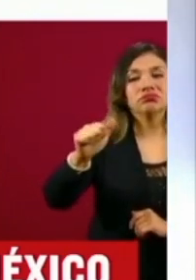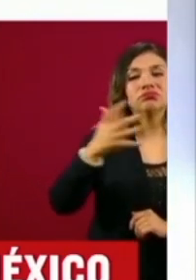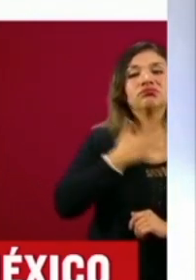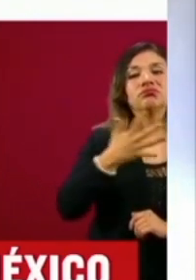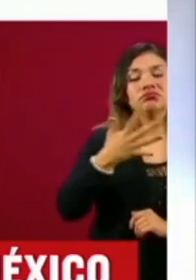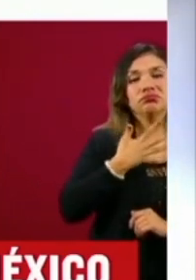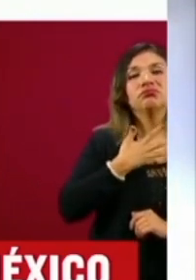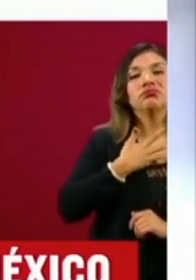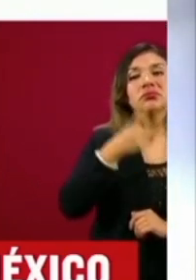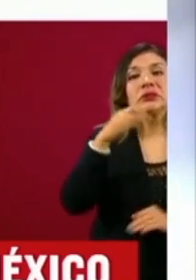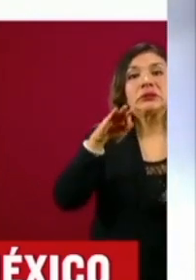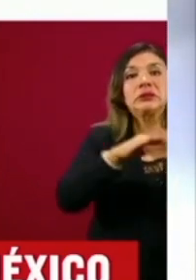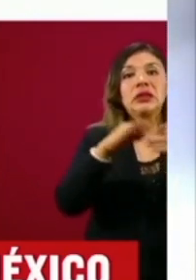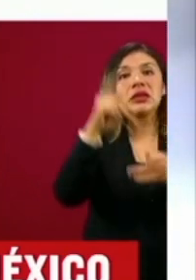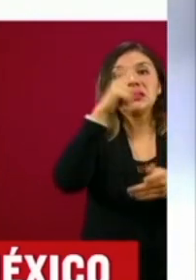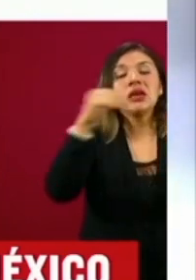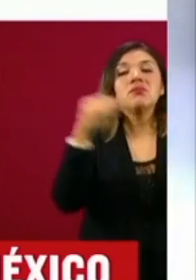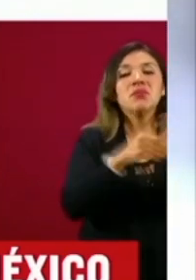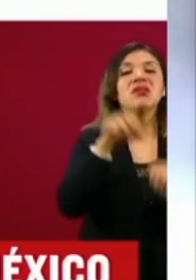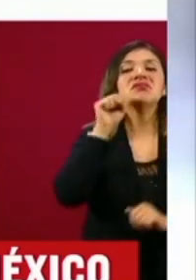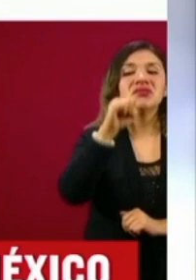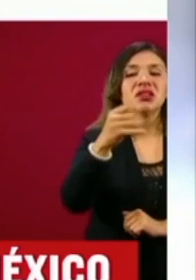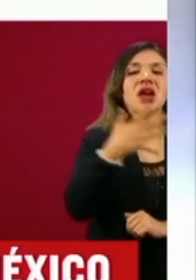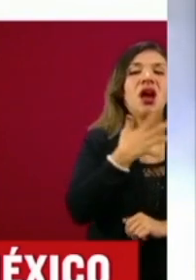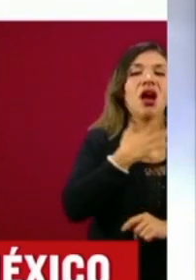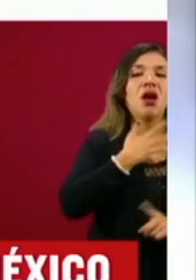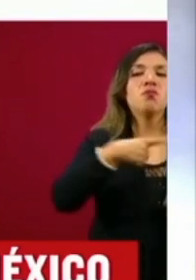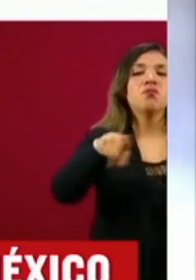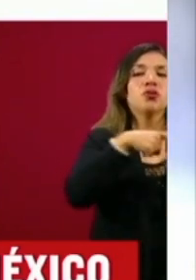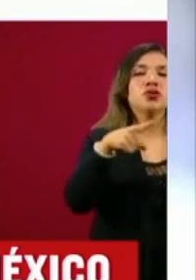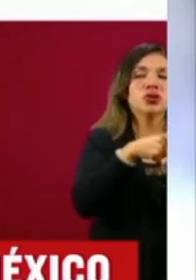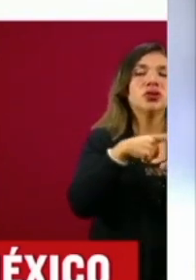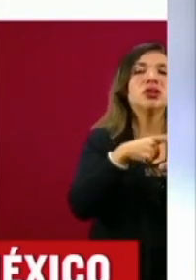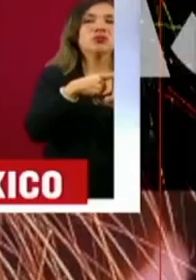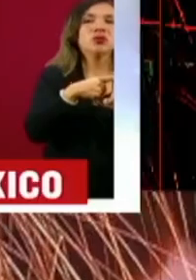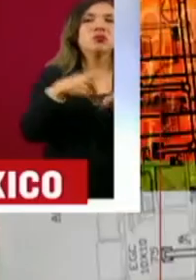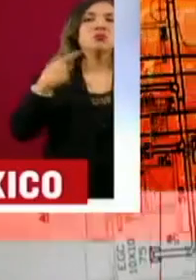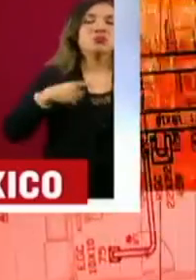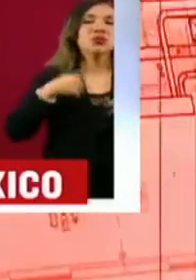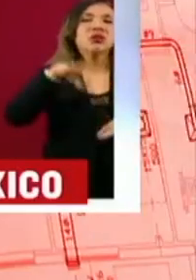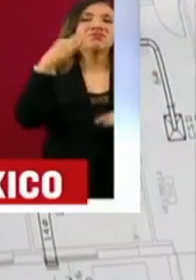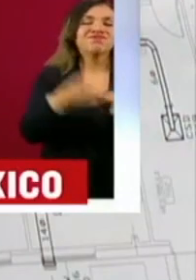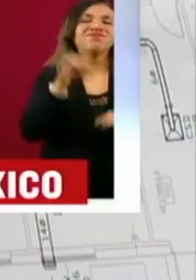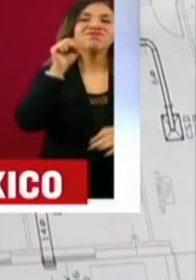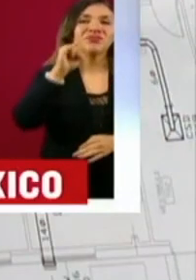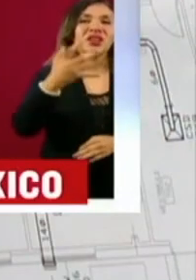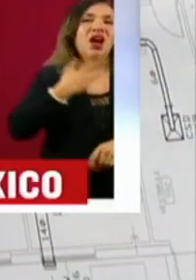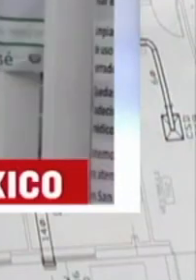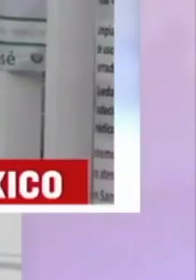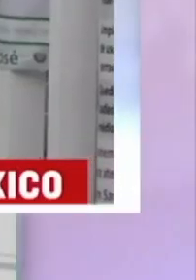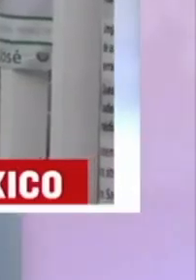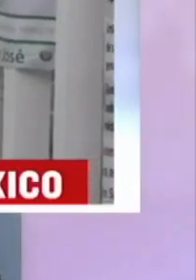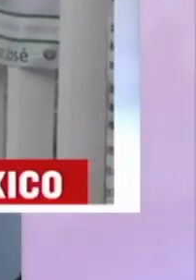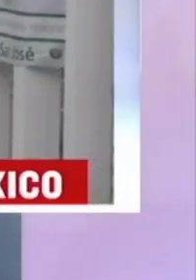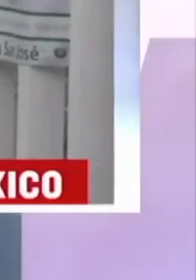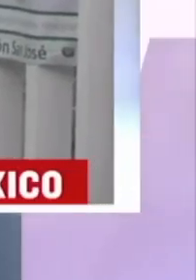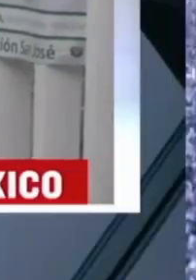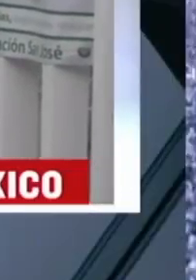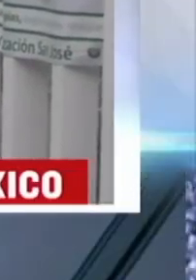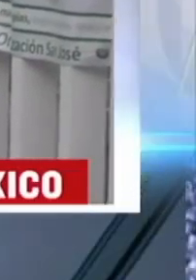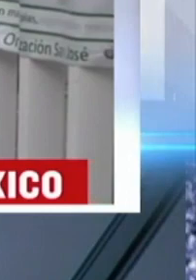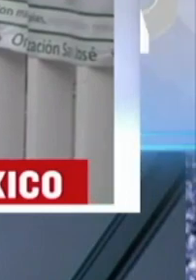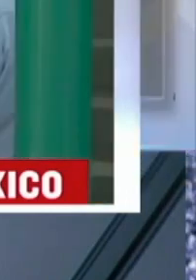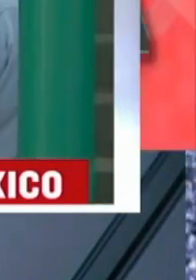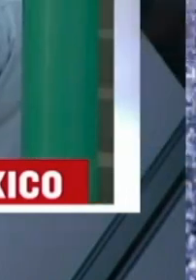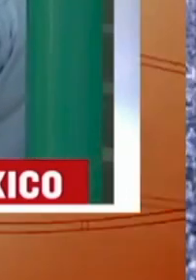97,326 casos confirmados acumulados y 42,151 casos sospechosos acumulados. De acuerdo con el